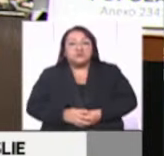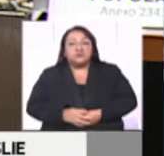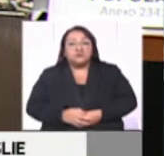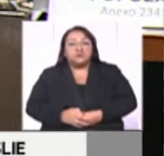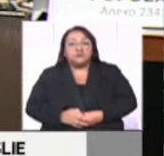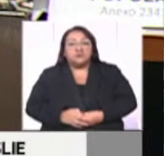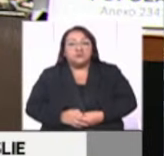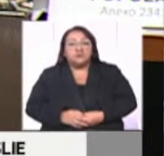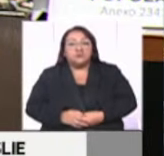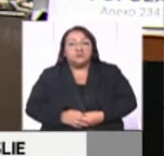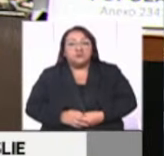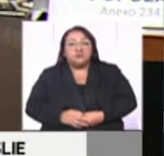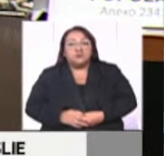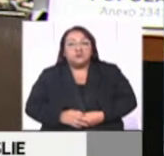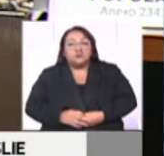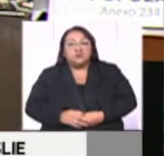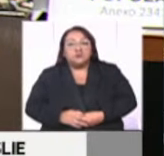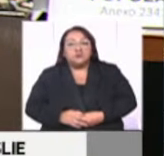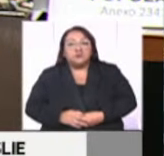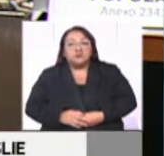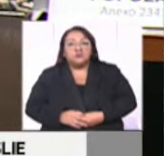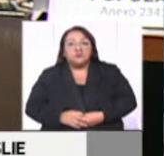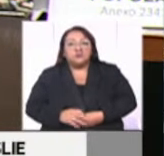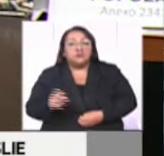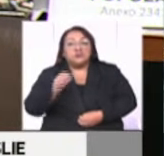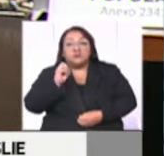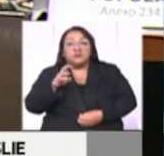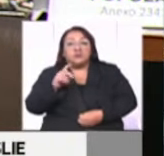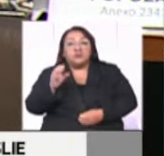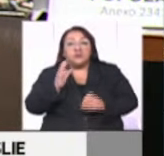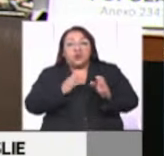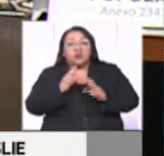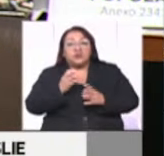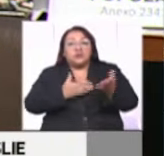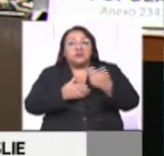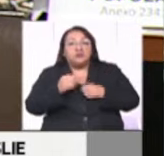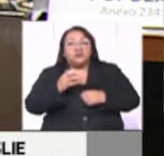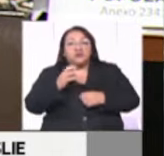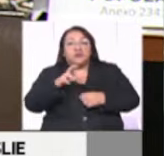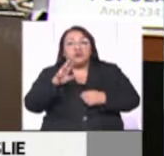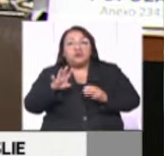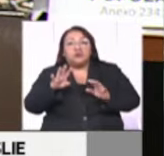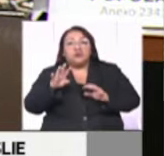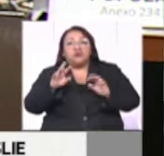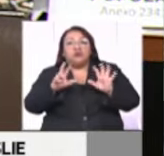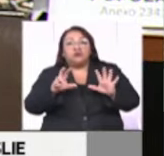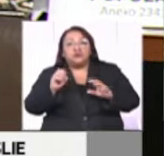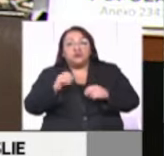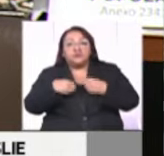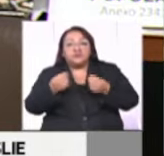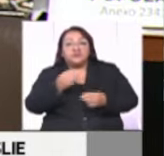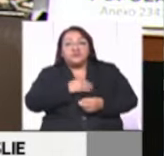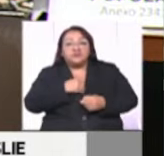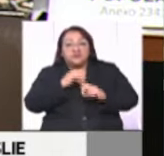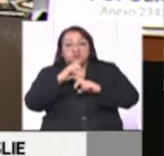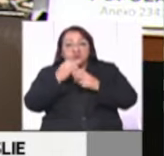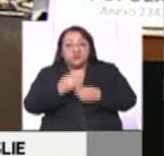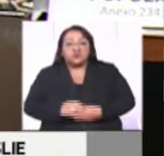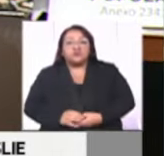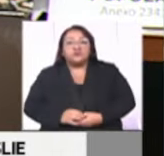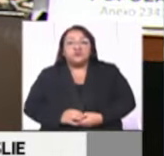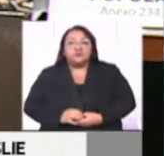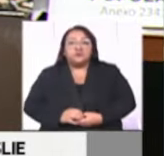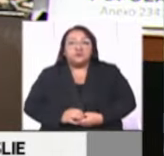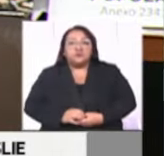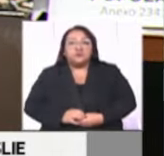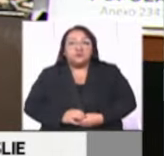a esta subdirección, no se advierte que la orden de servicio número 3480 emitida por el Ministerio de Cultura